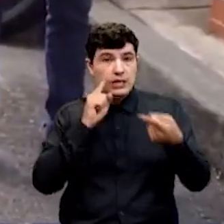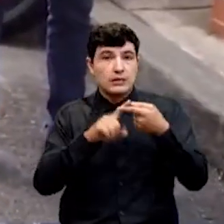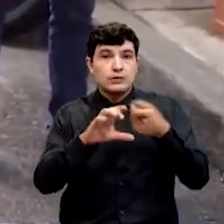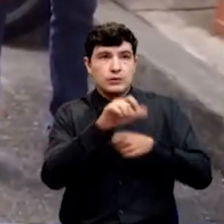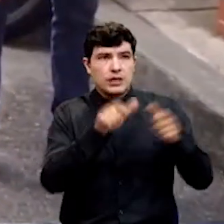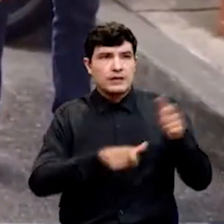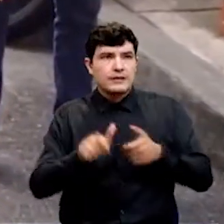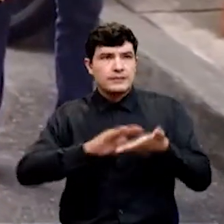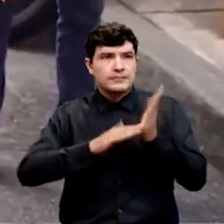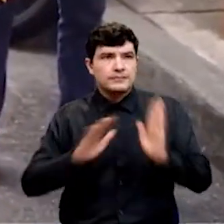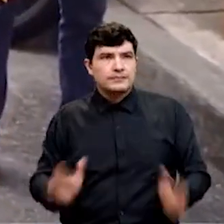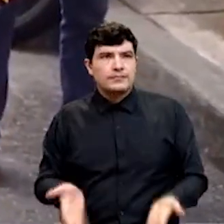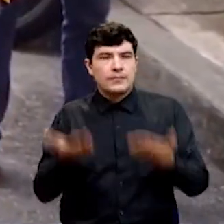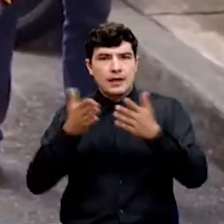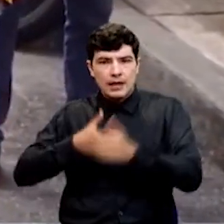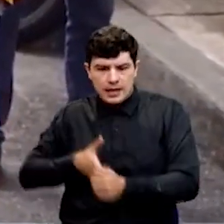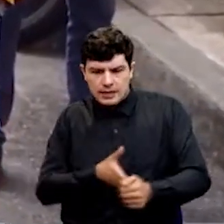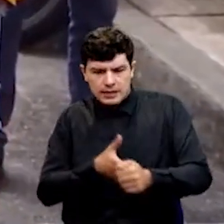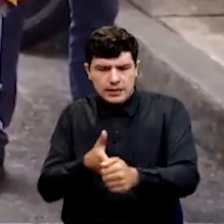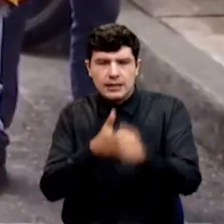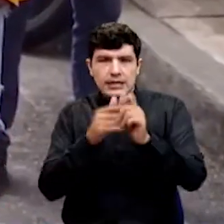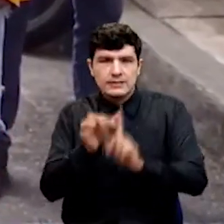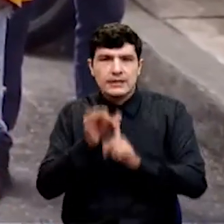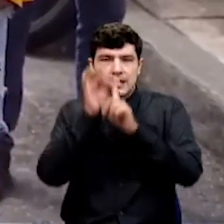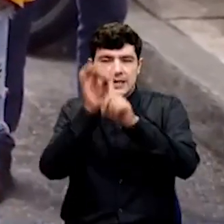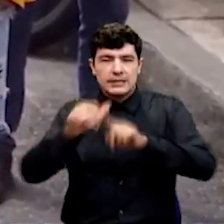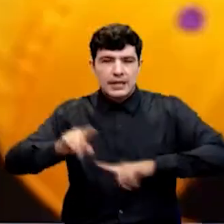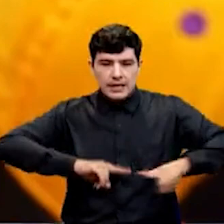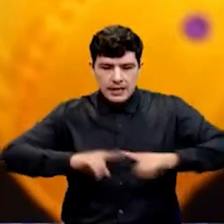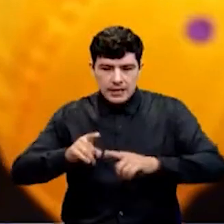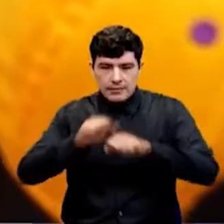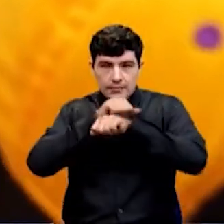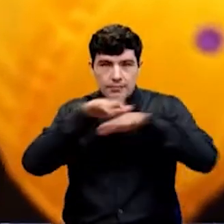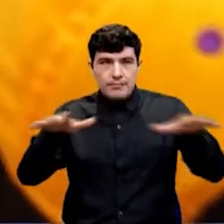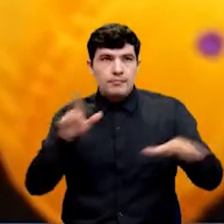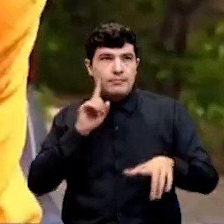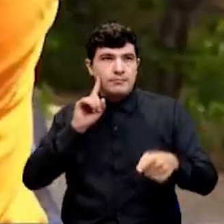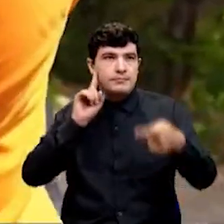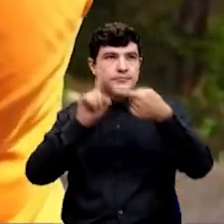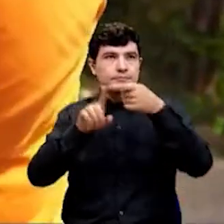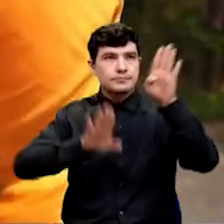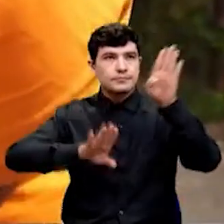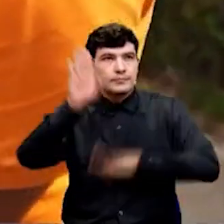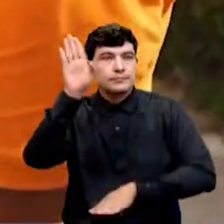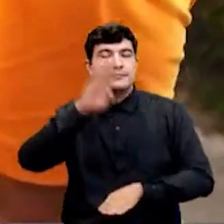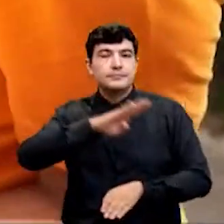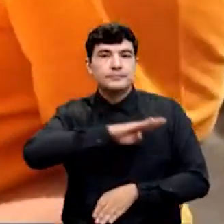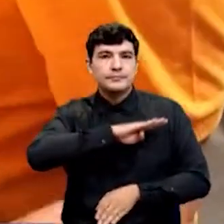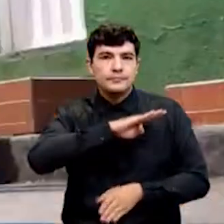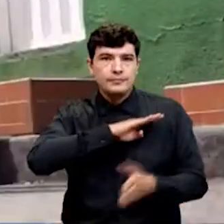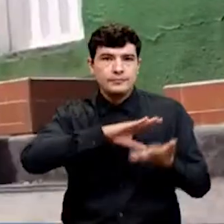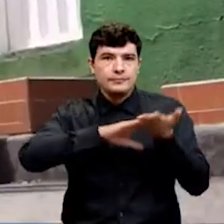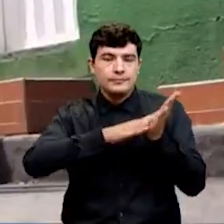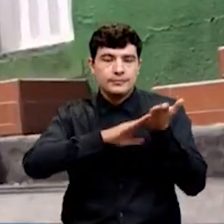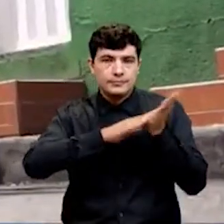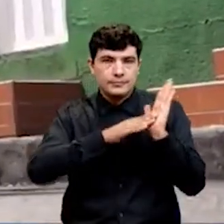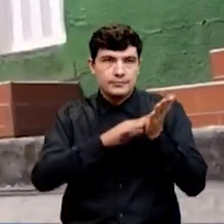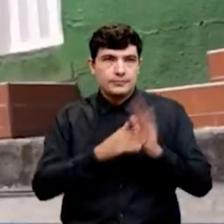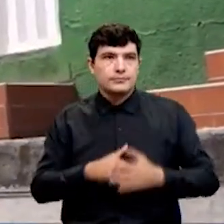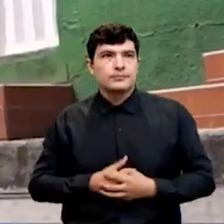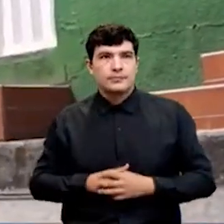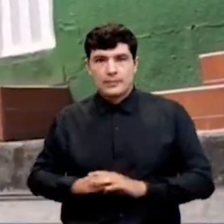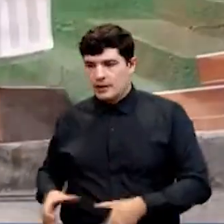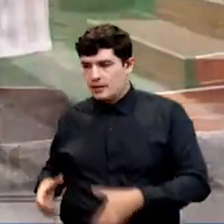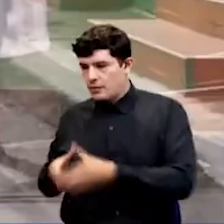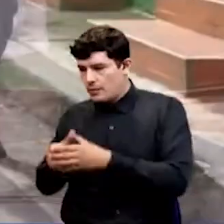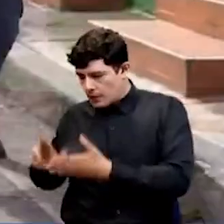y especialista en gestión pública, Sergio Flechas, busca curul a la alcaldía de Florida Blanca por el movimiento ciudadano Renovación